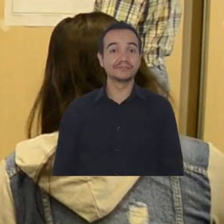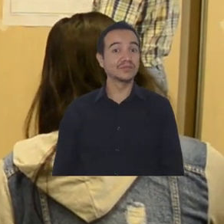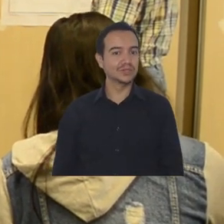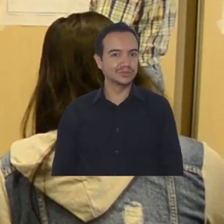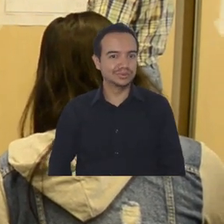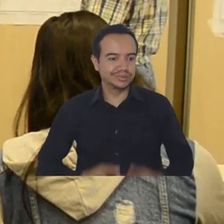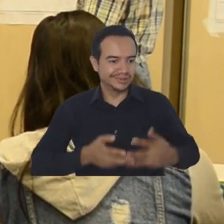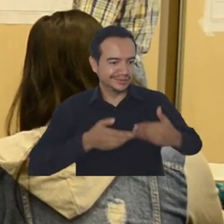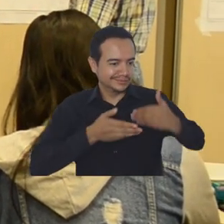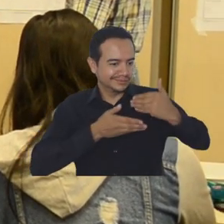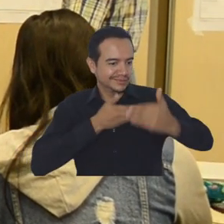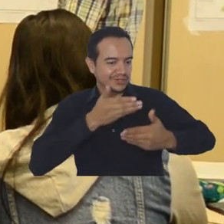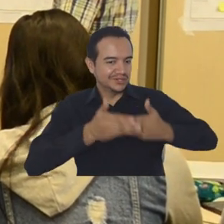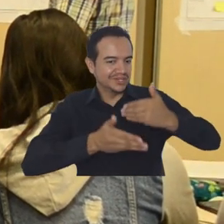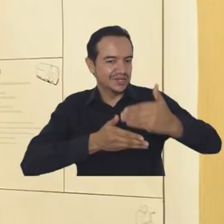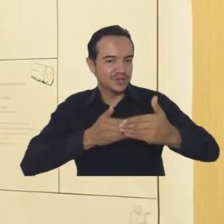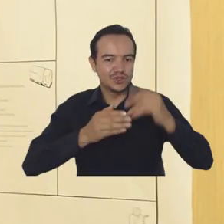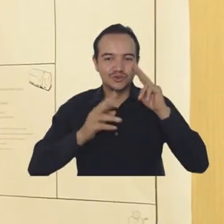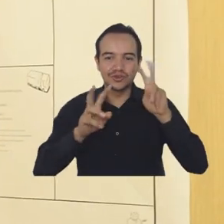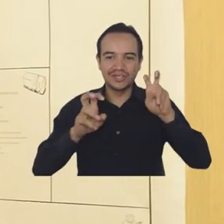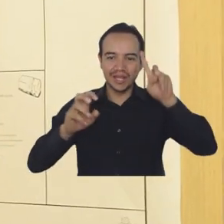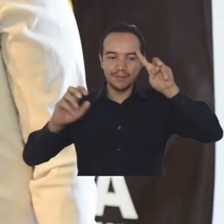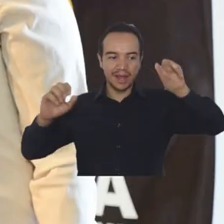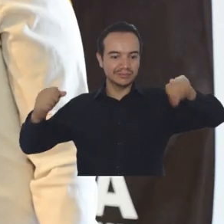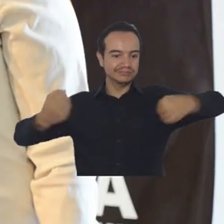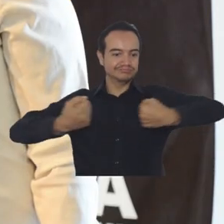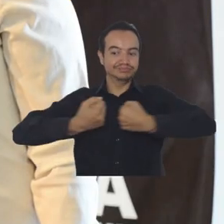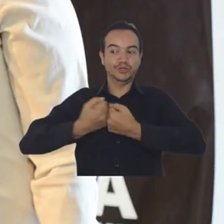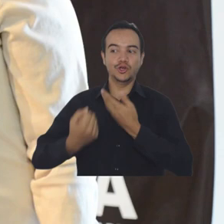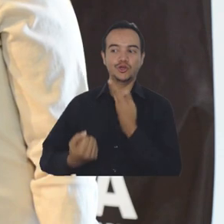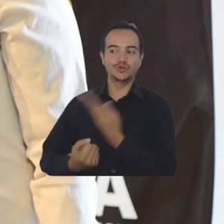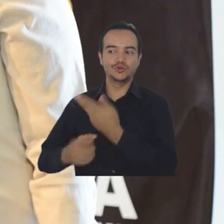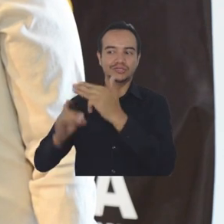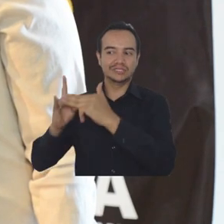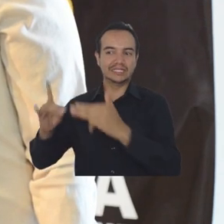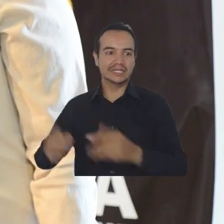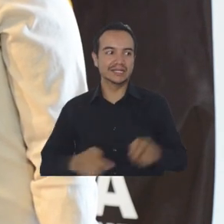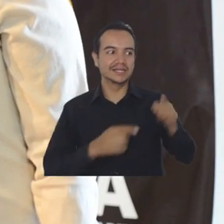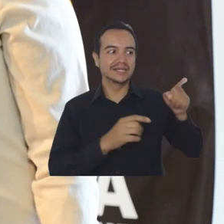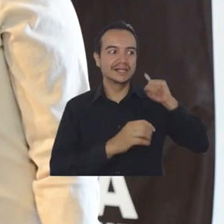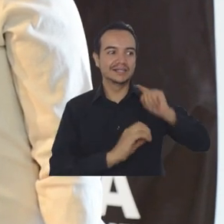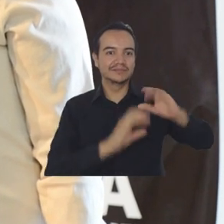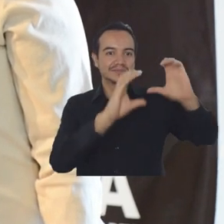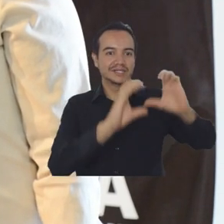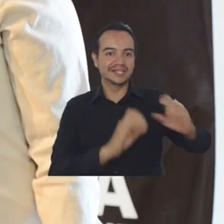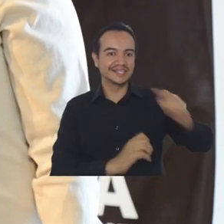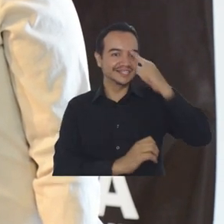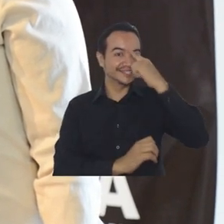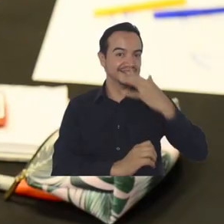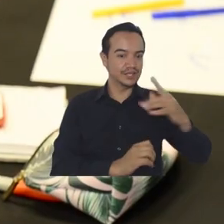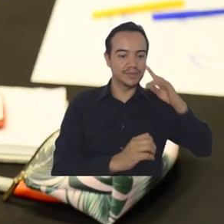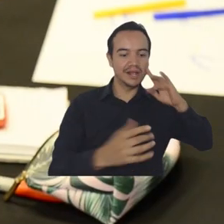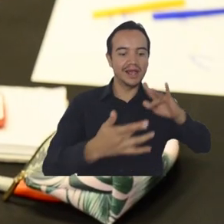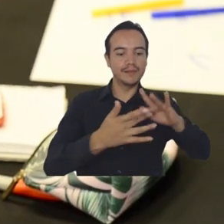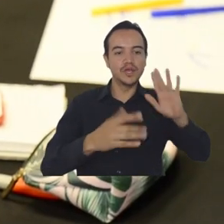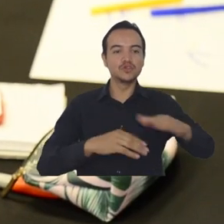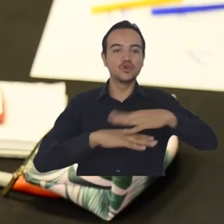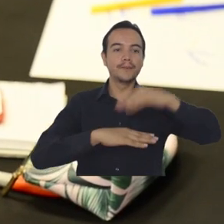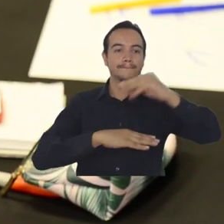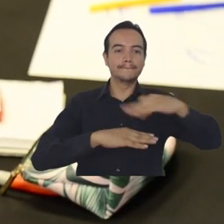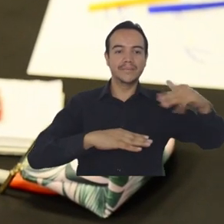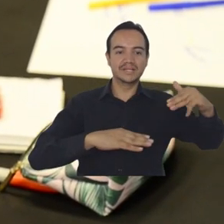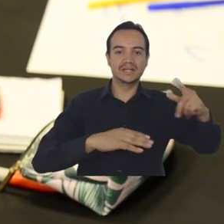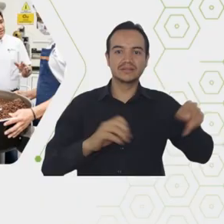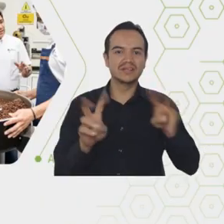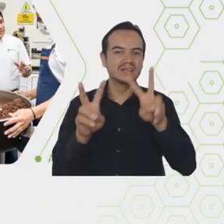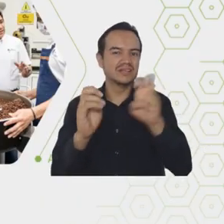Con éxito avanzan las actividades enmarcadas en el convenio entre la Universidad del Magdalena y la Cámara de Comercio de Santa Marta para el Magdalena.